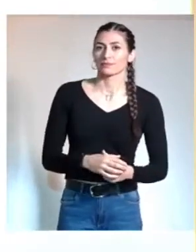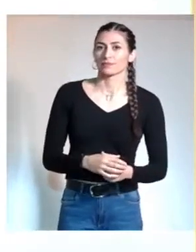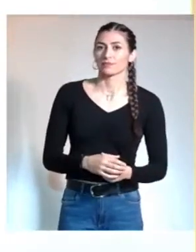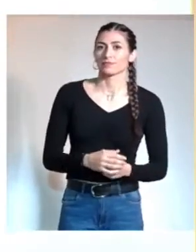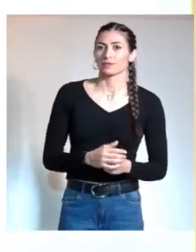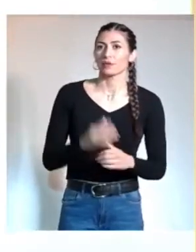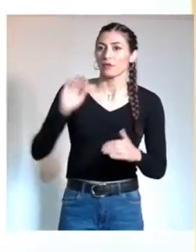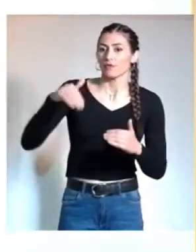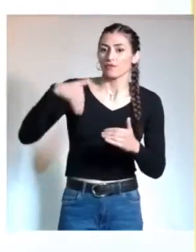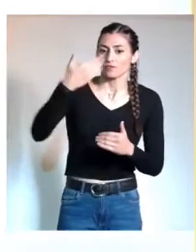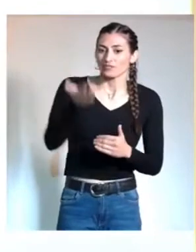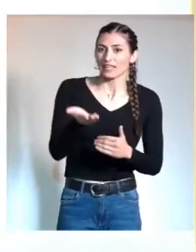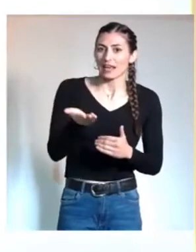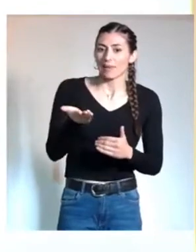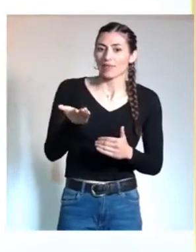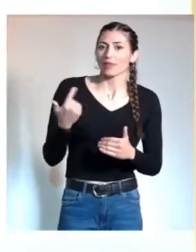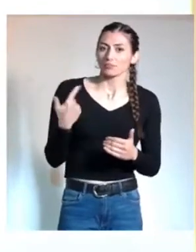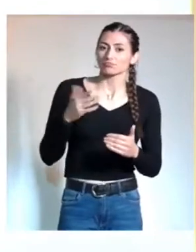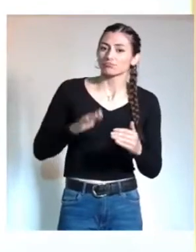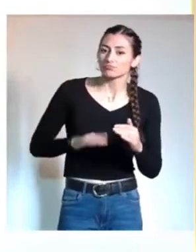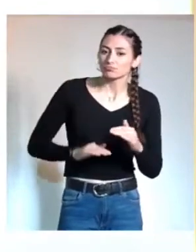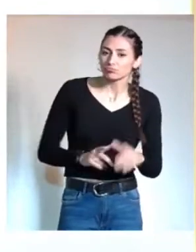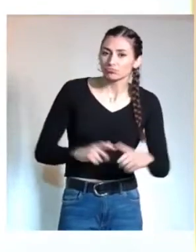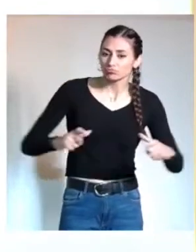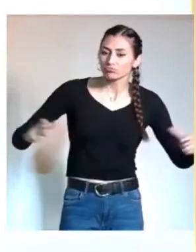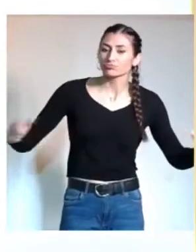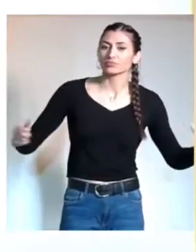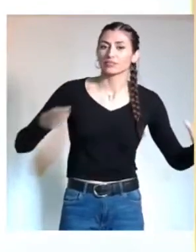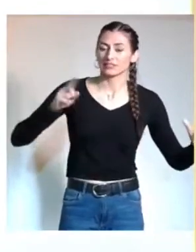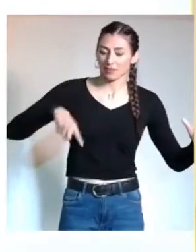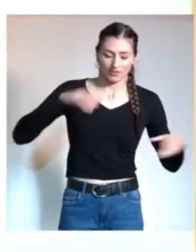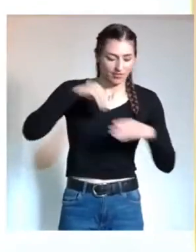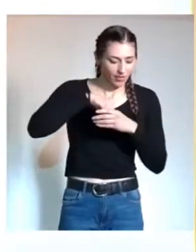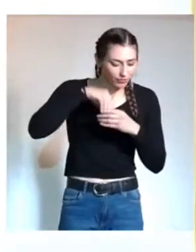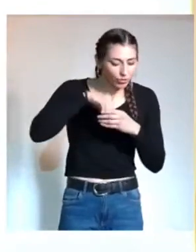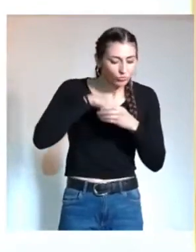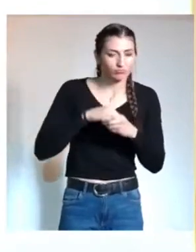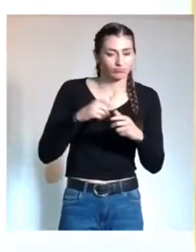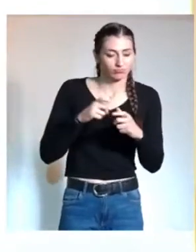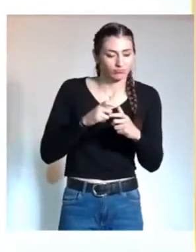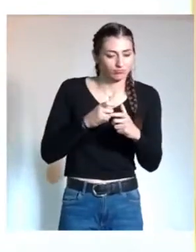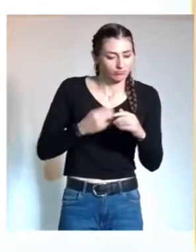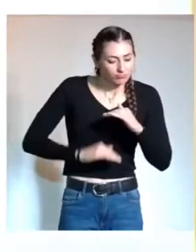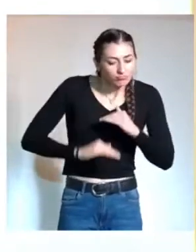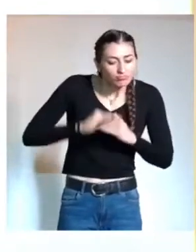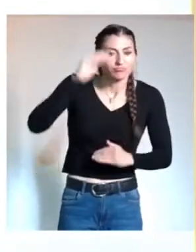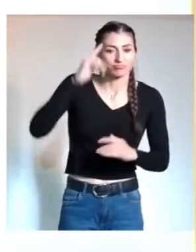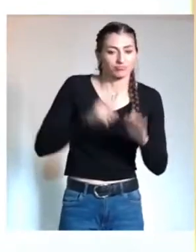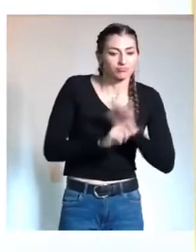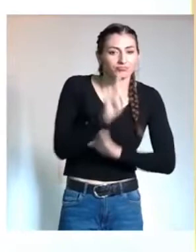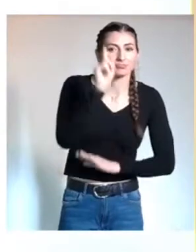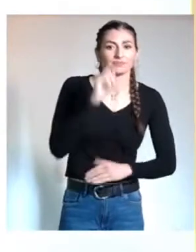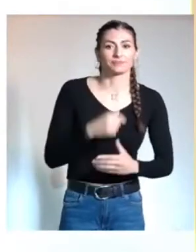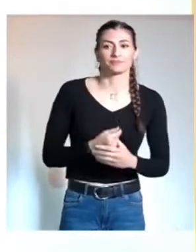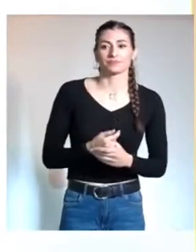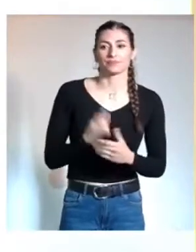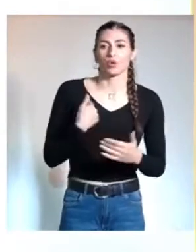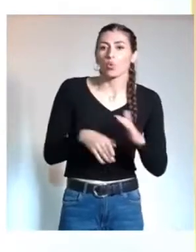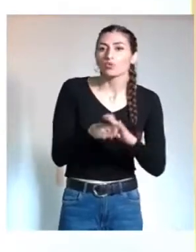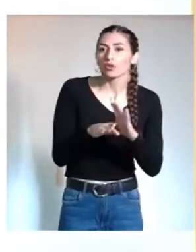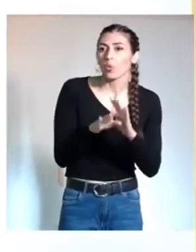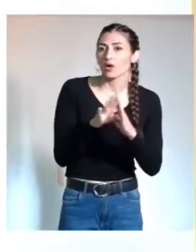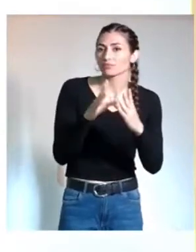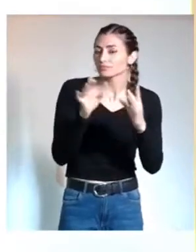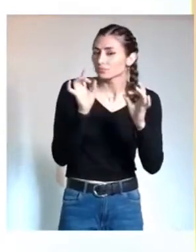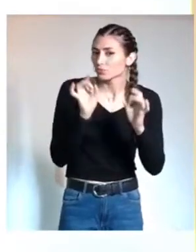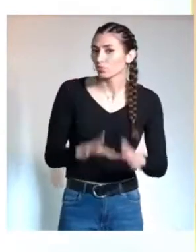externamente, en crecimiento, pero sobre todo internamente, ¿no? En esa raíz que no debemos de seguir ahondando y que tenemos también